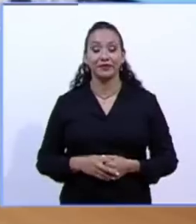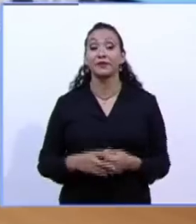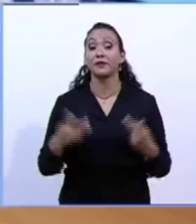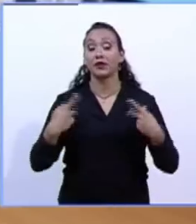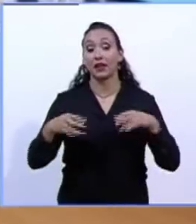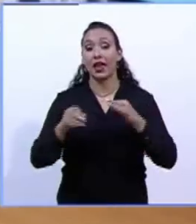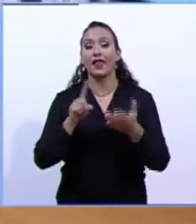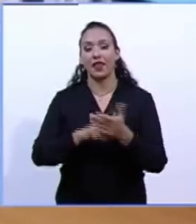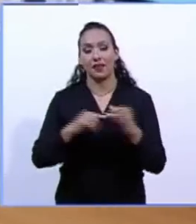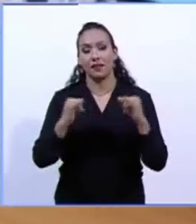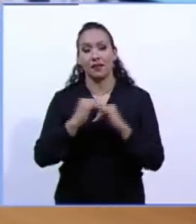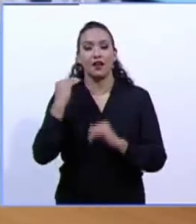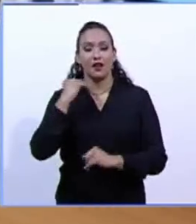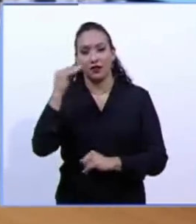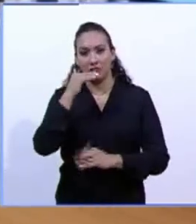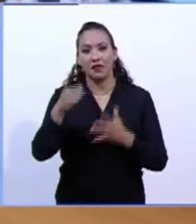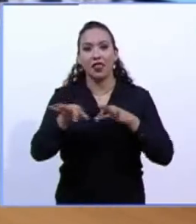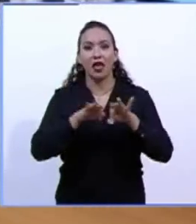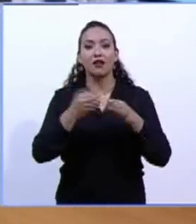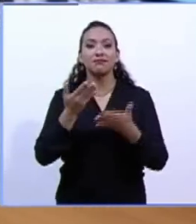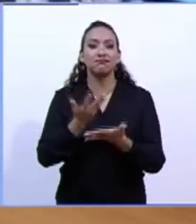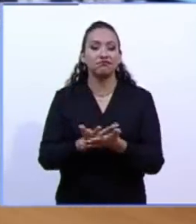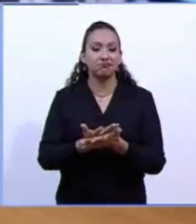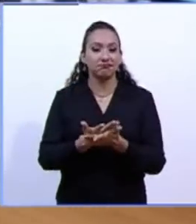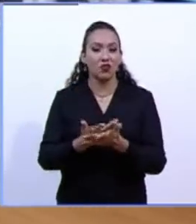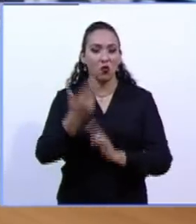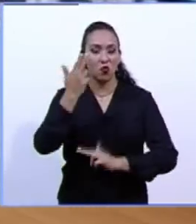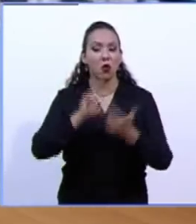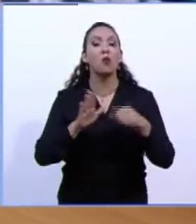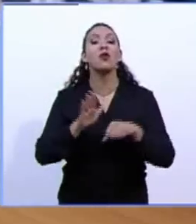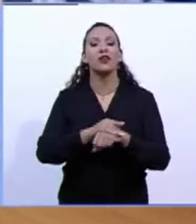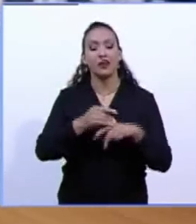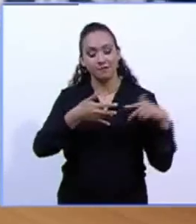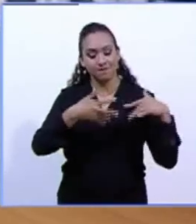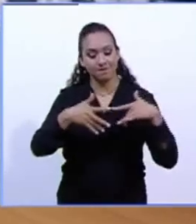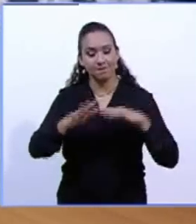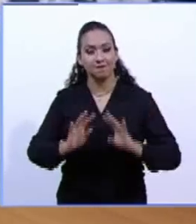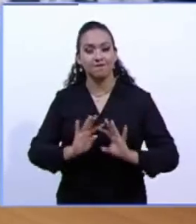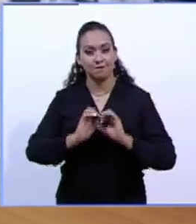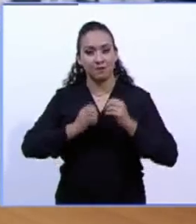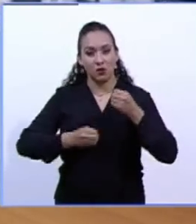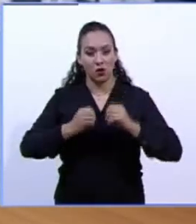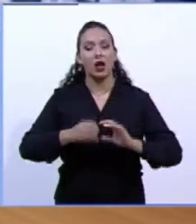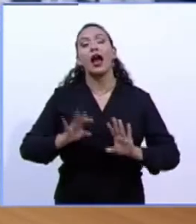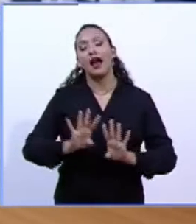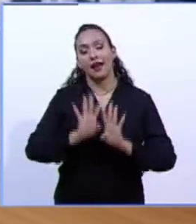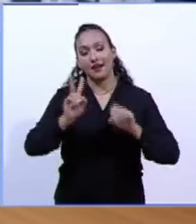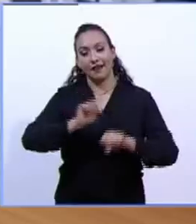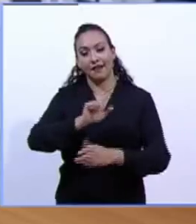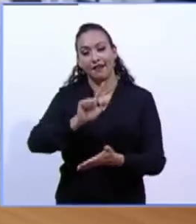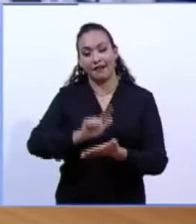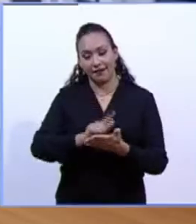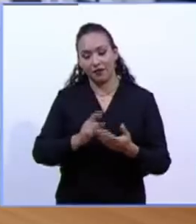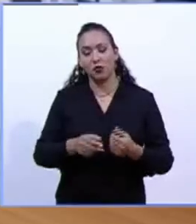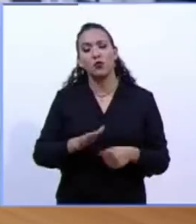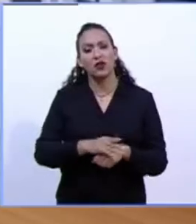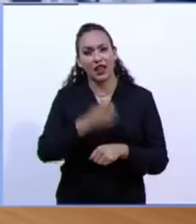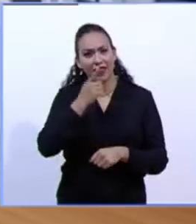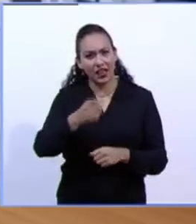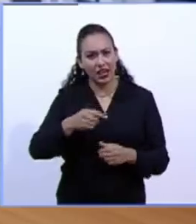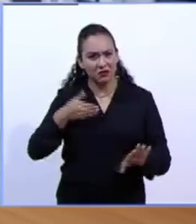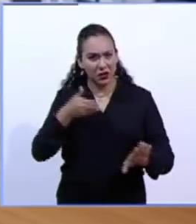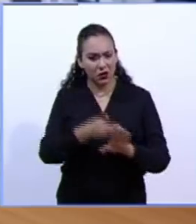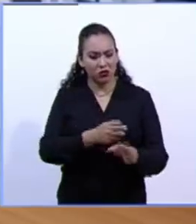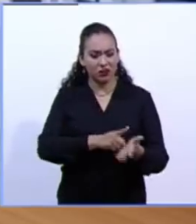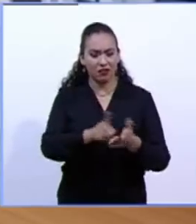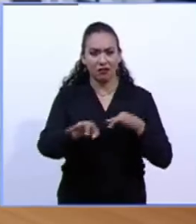Trabajadores de la Defensoría Pública suspendieron labores y se manifestaron en el Consejo de la Judicatura Federal ante la posible afectación de sus derechos